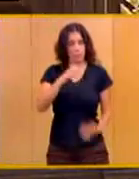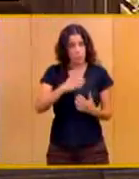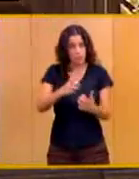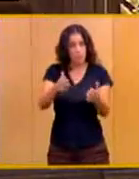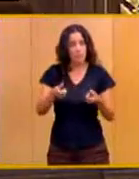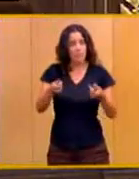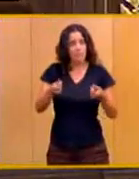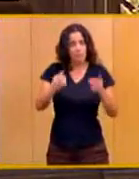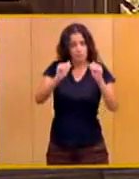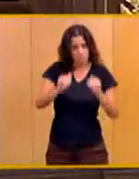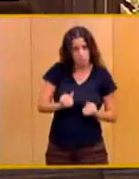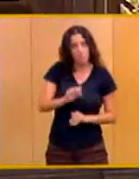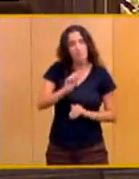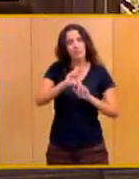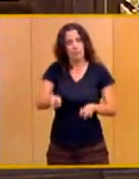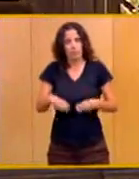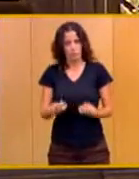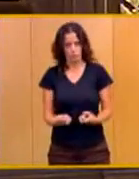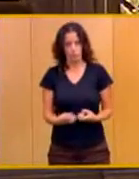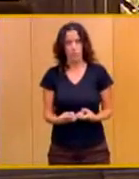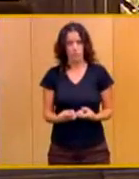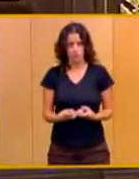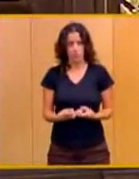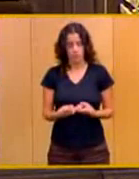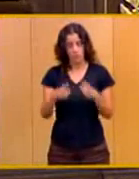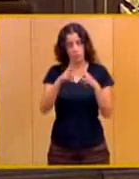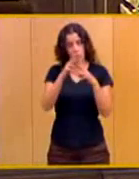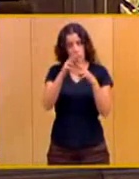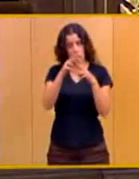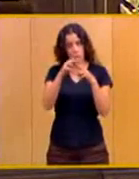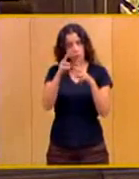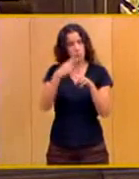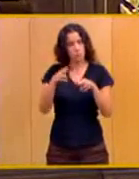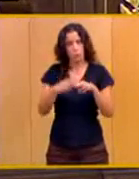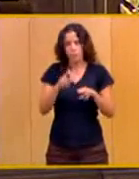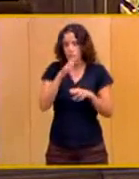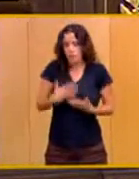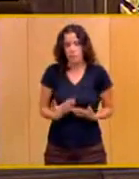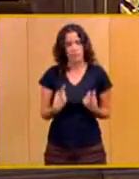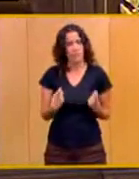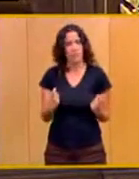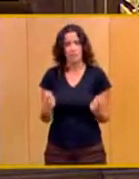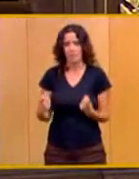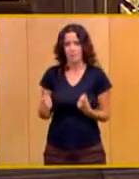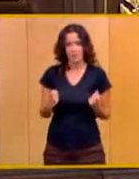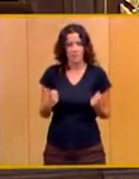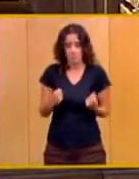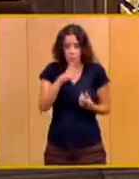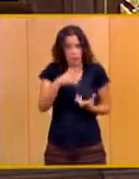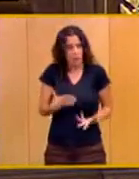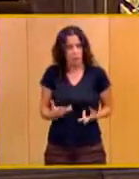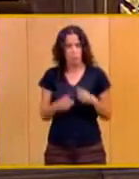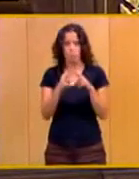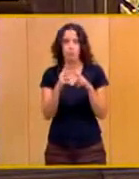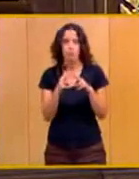reformas son las dos políticas que necesitamos imperiosamente en este momento. Todos